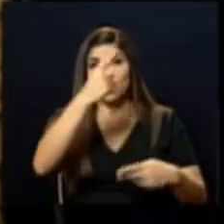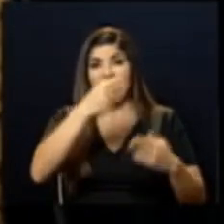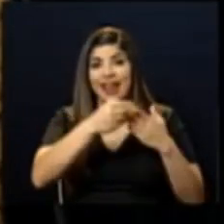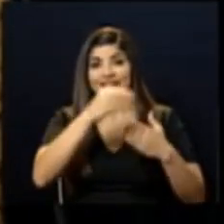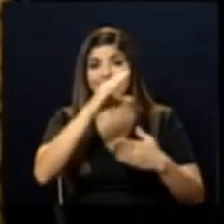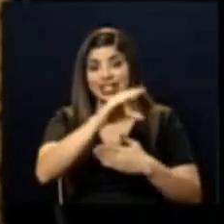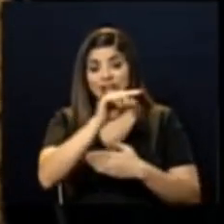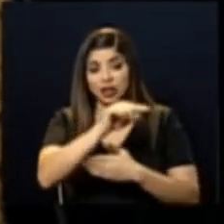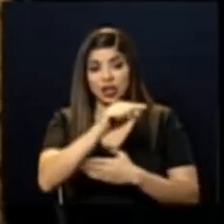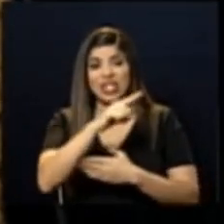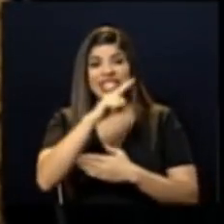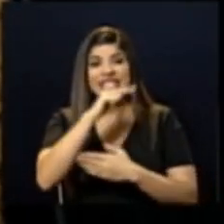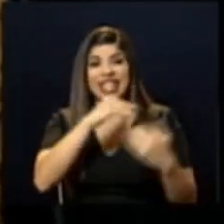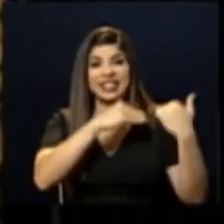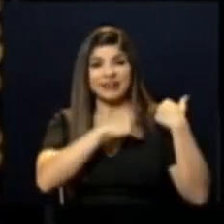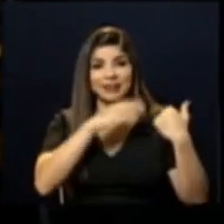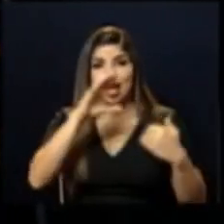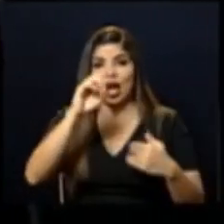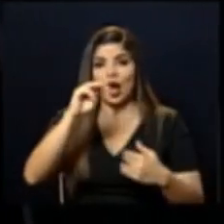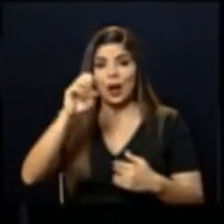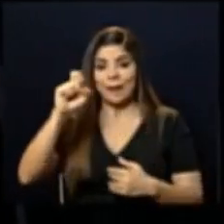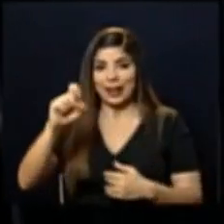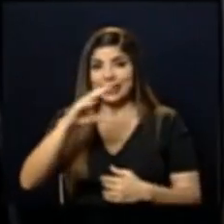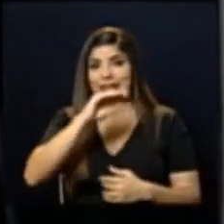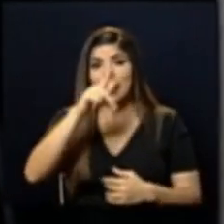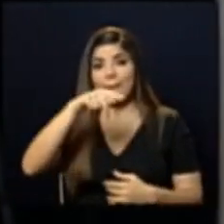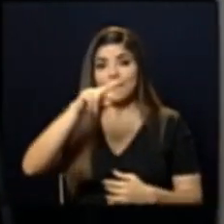inversión a cargo de Comex y Procomer.